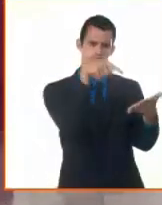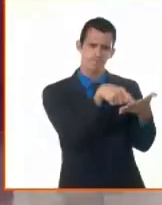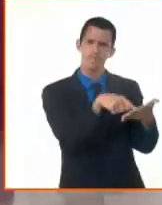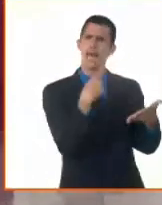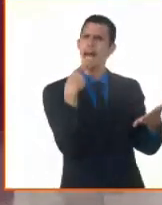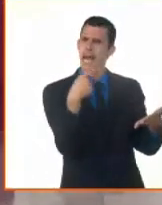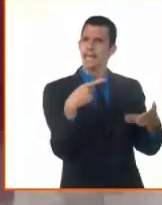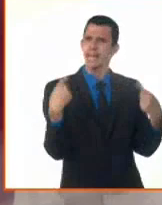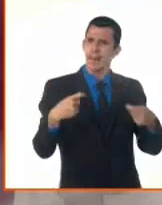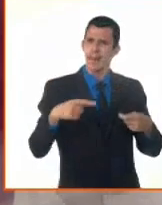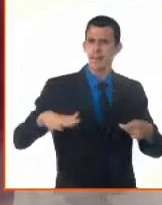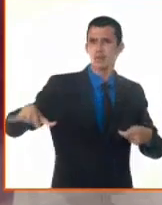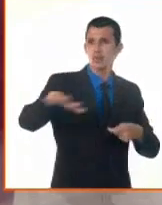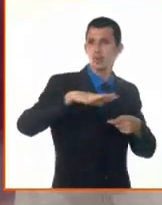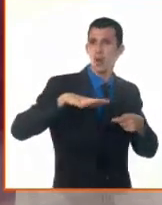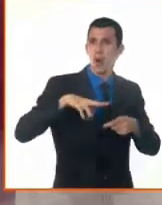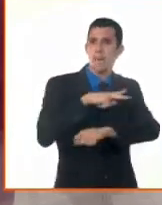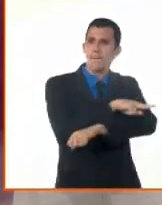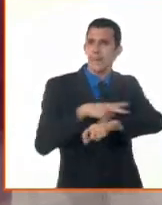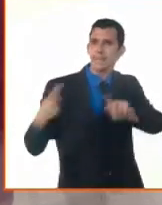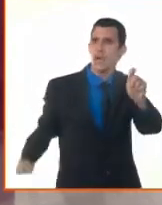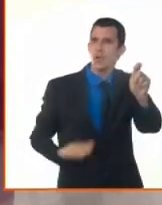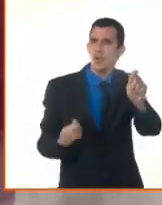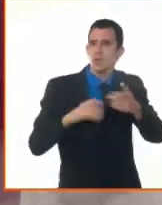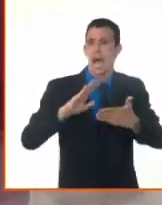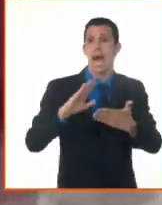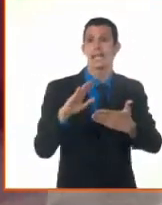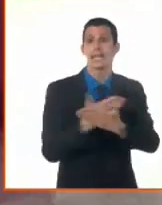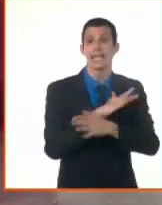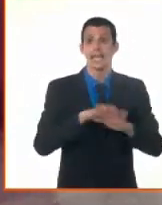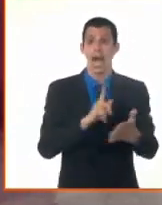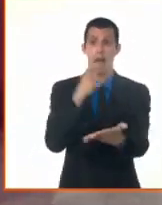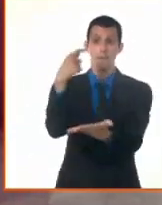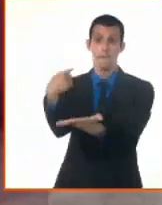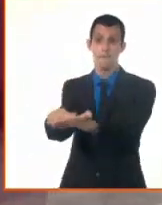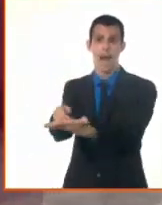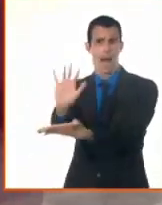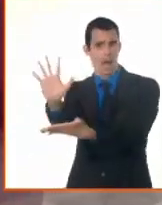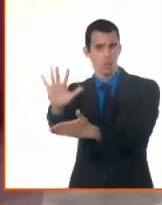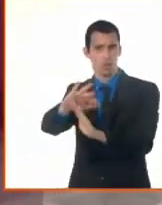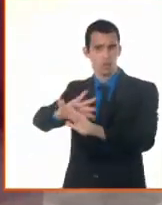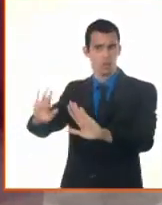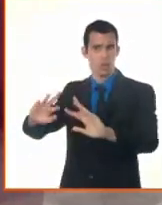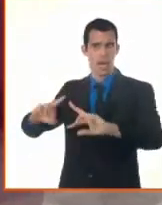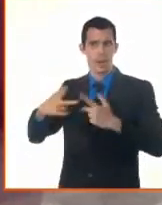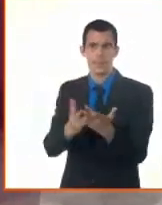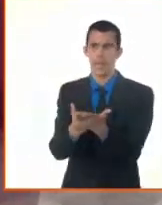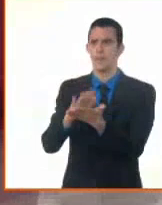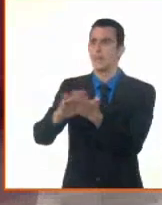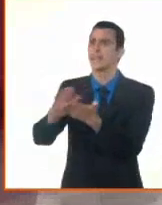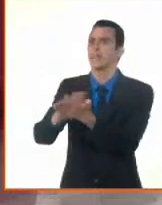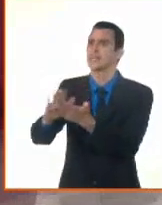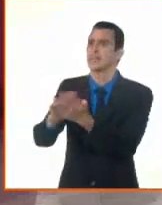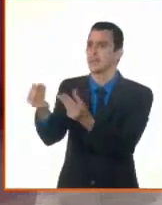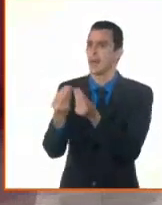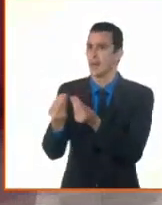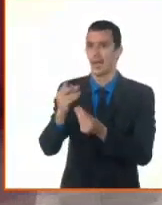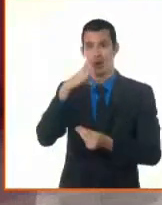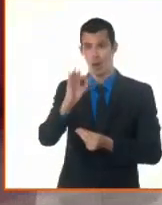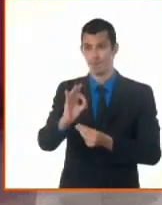con una mirada mirada hacia el futuro y con puntos muy concretos En su